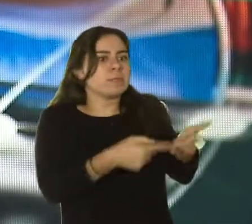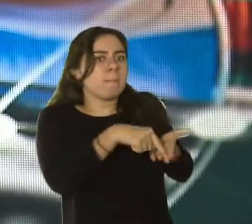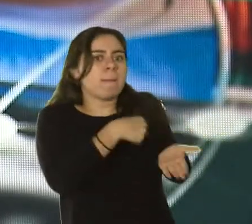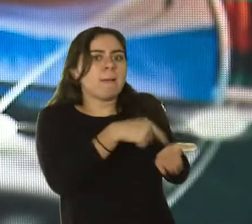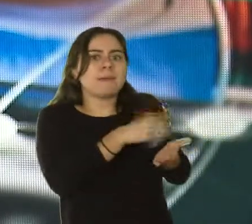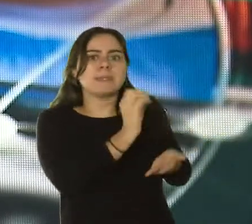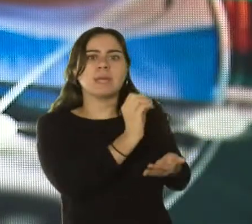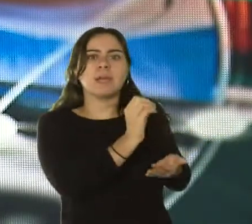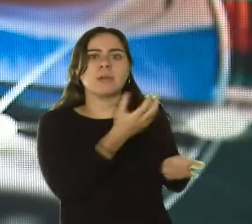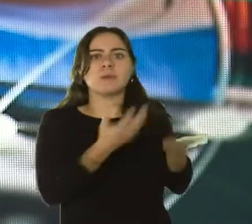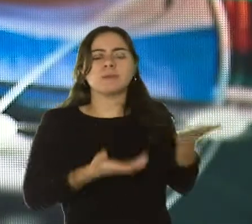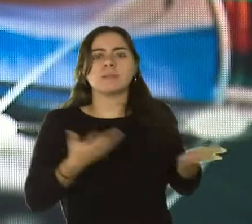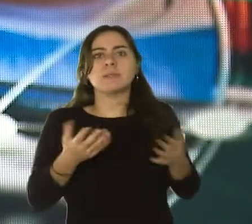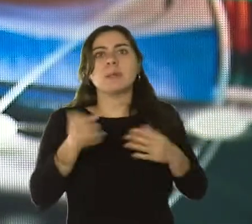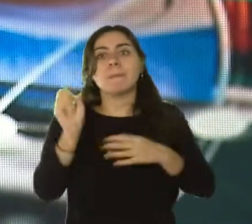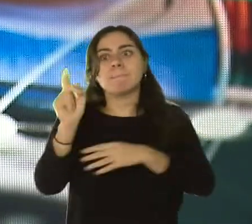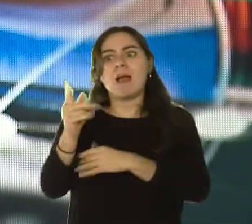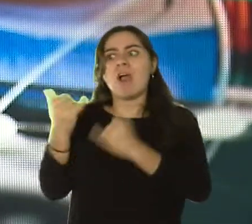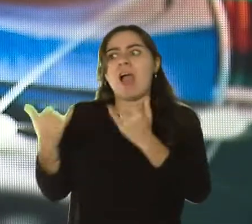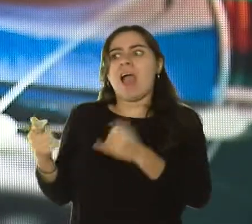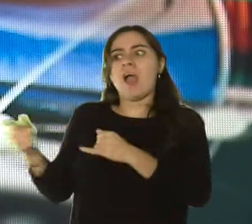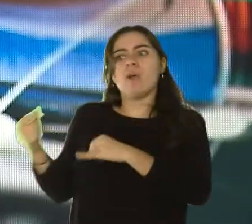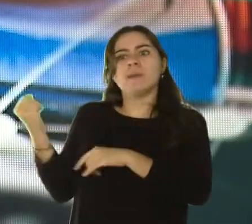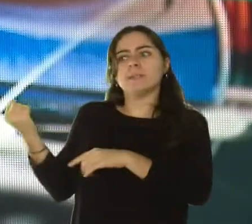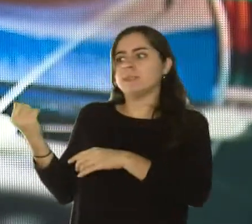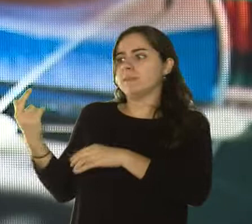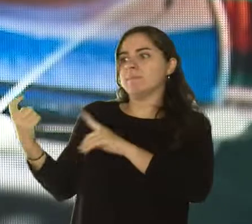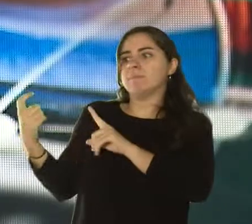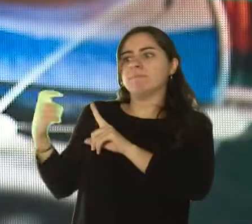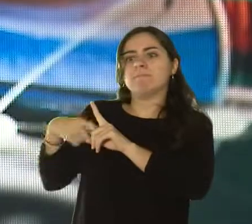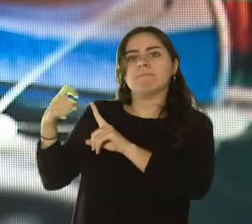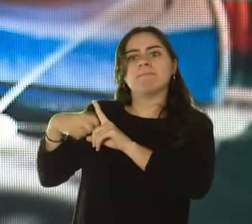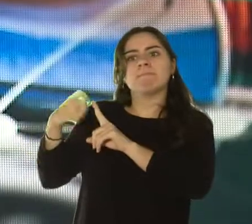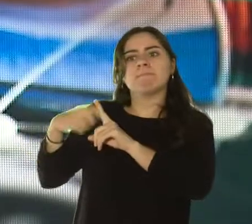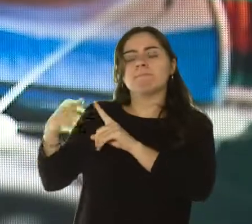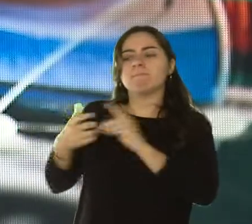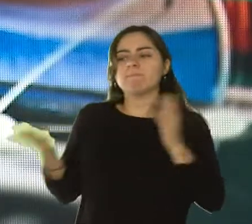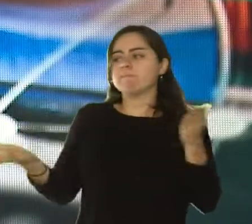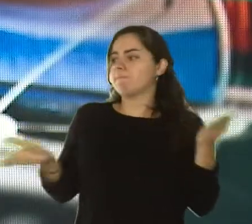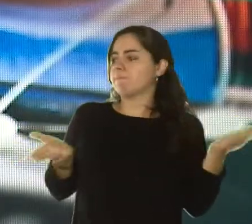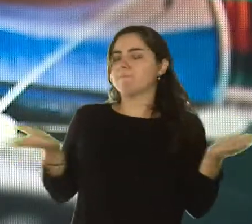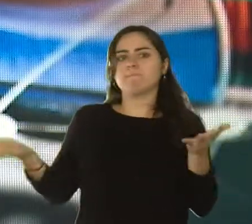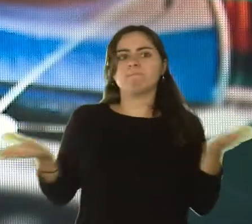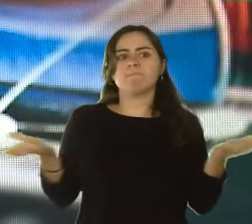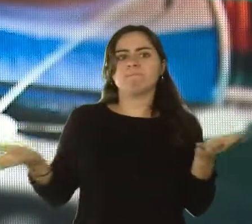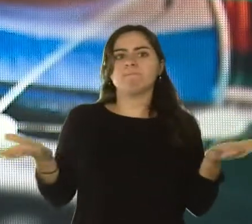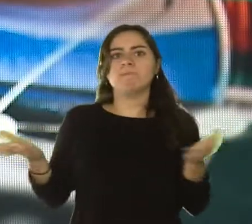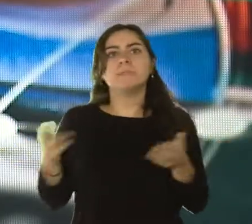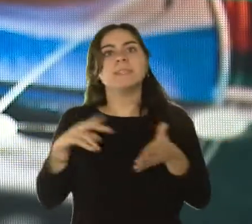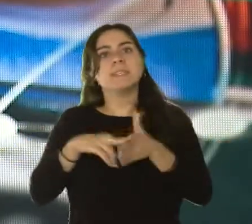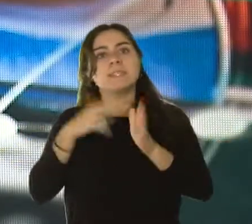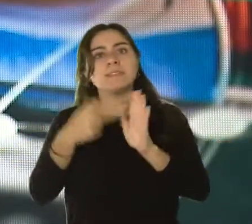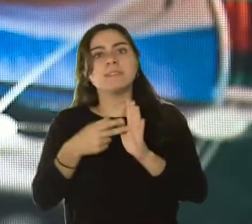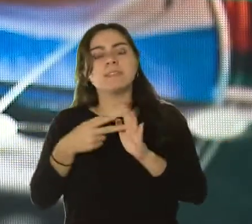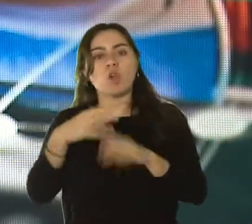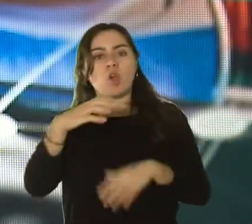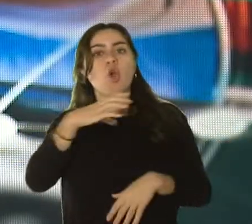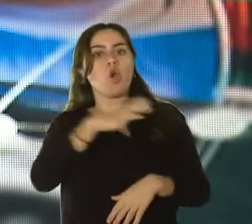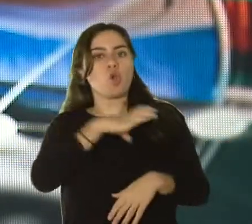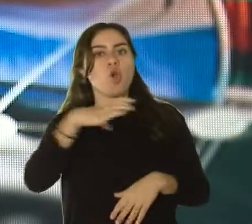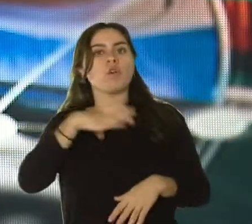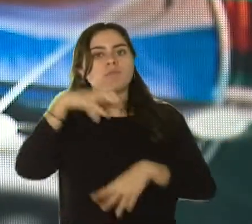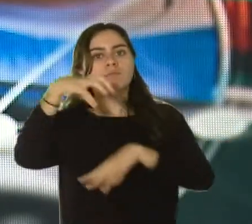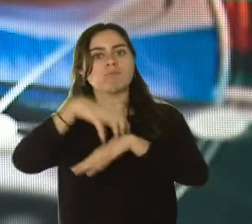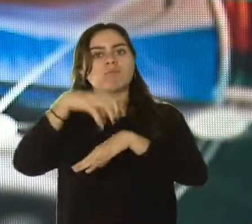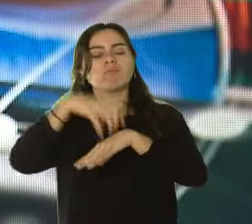por la pandemia per se. Lo que hay es, obviamente, el mandato congresional de la